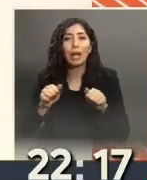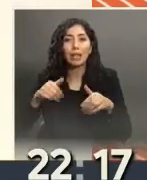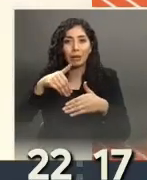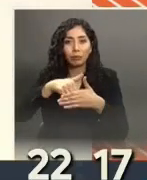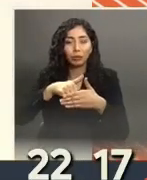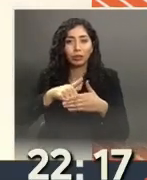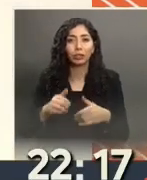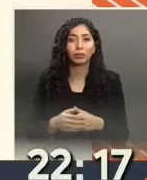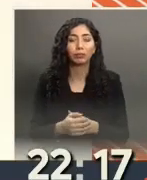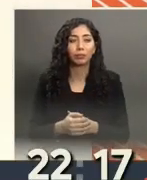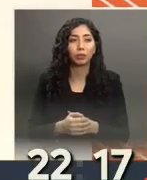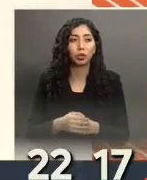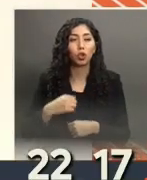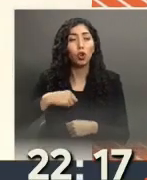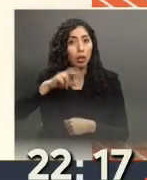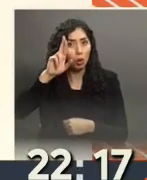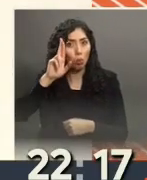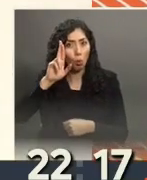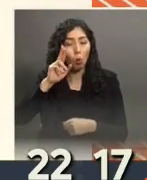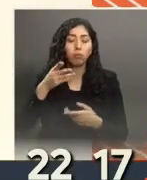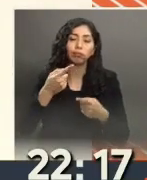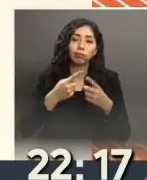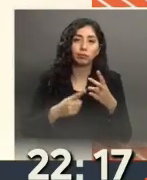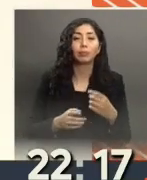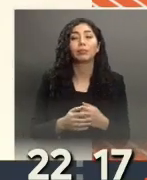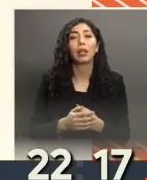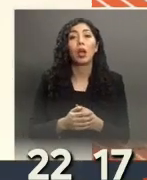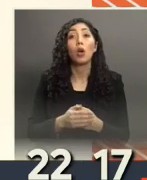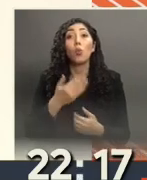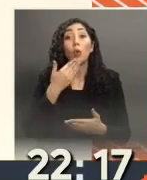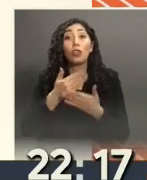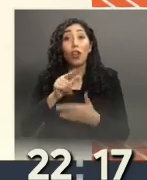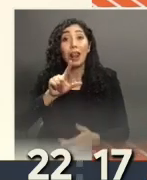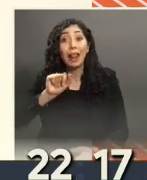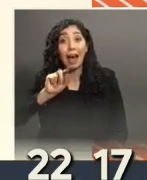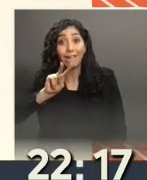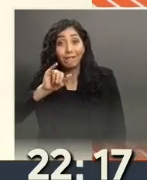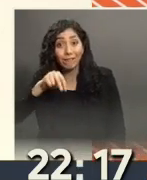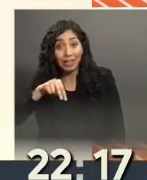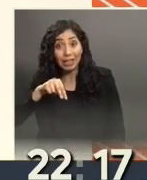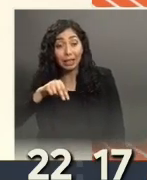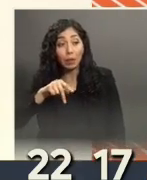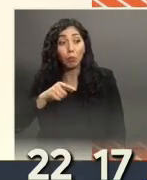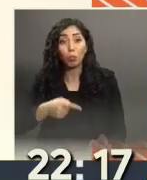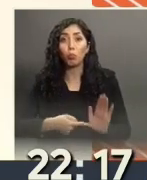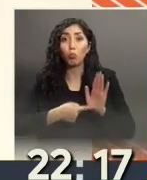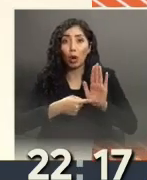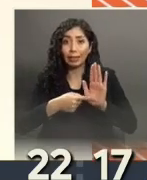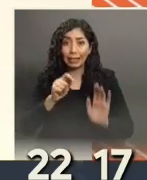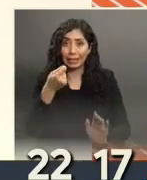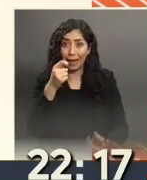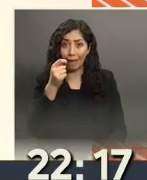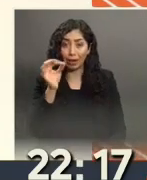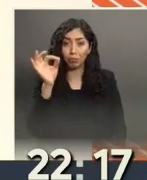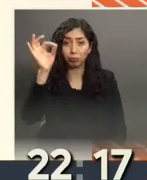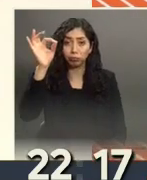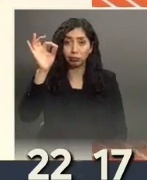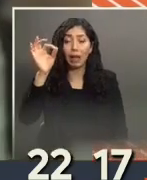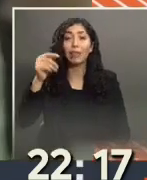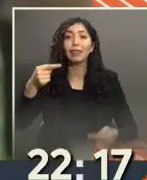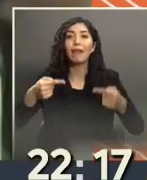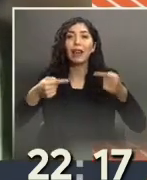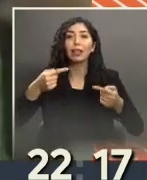recuerdo en forma especial probablemente cuando joaquín lavín mostraba estas llaves en el debate presidencial de 1999